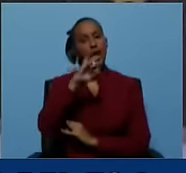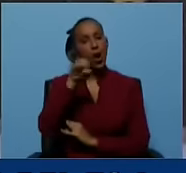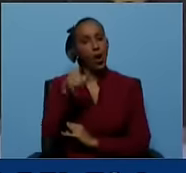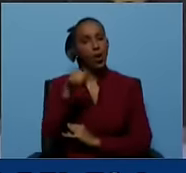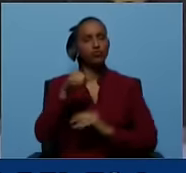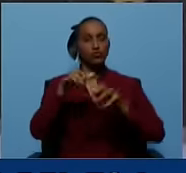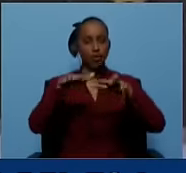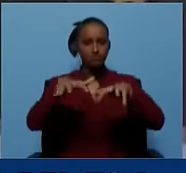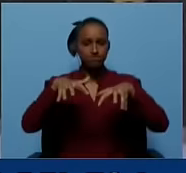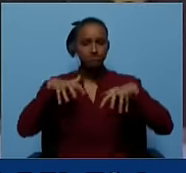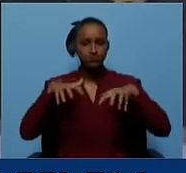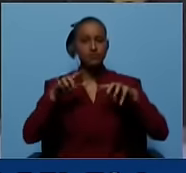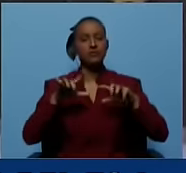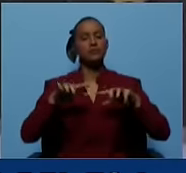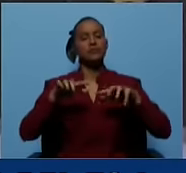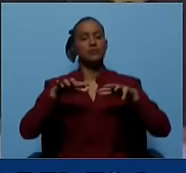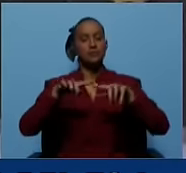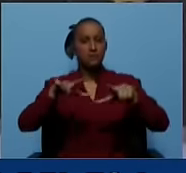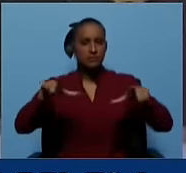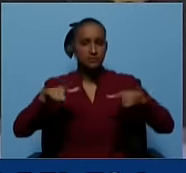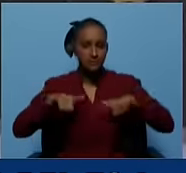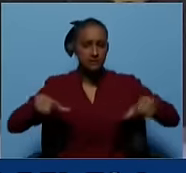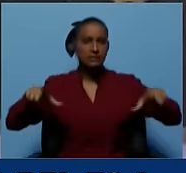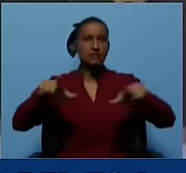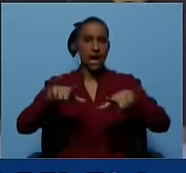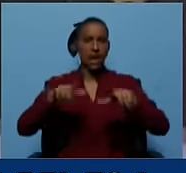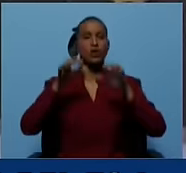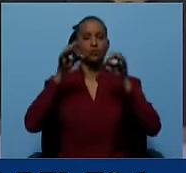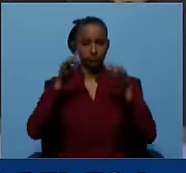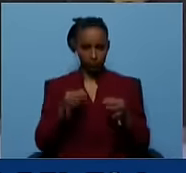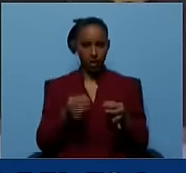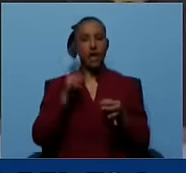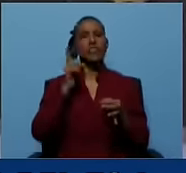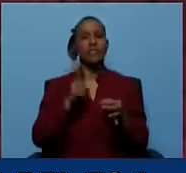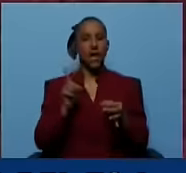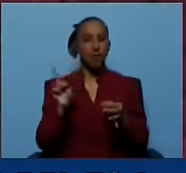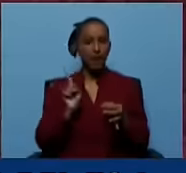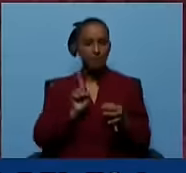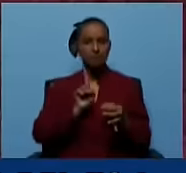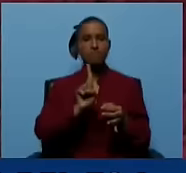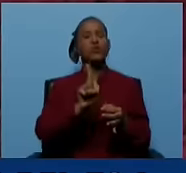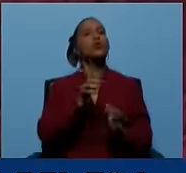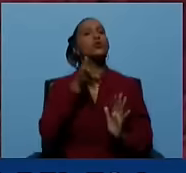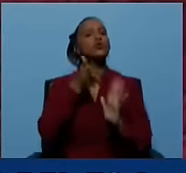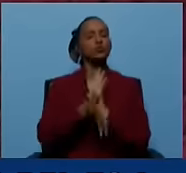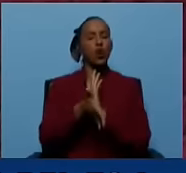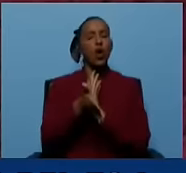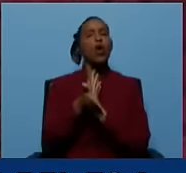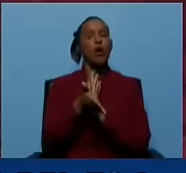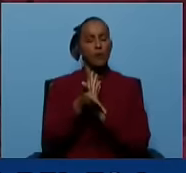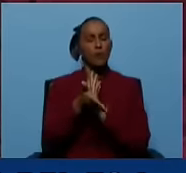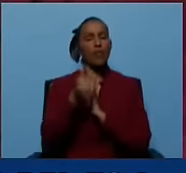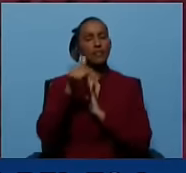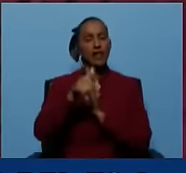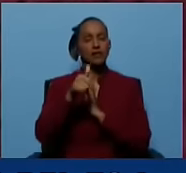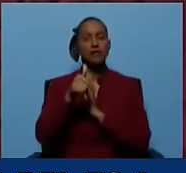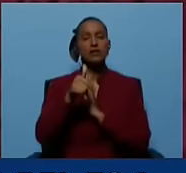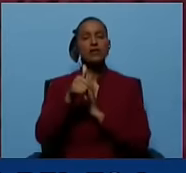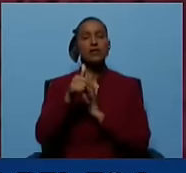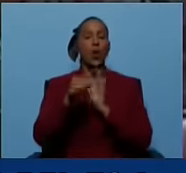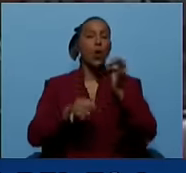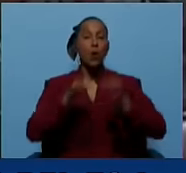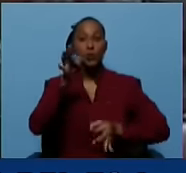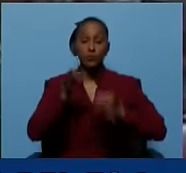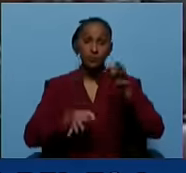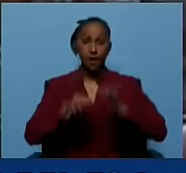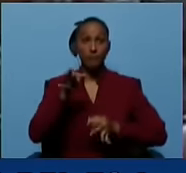donde también debía consignar lo requerido en sentencia de este órgano jurisdiccional y